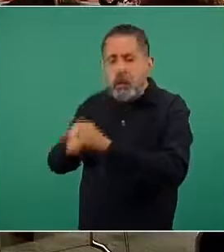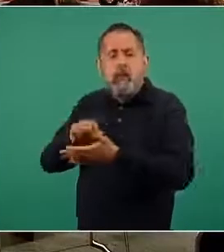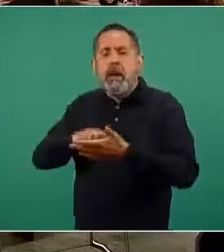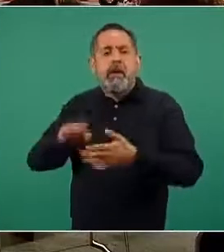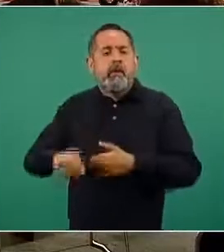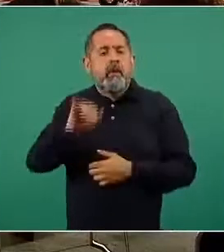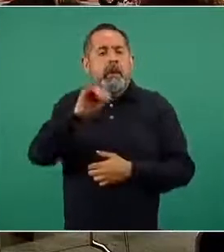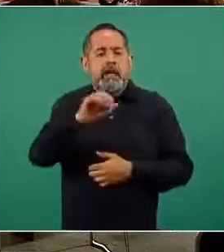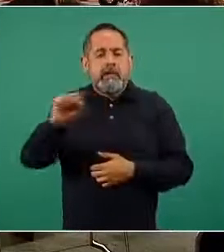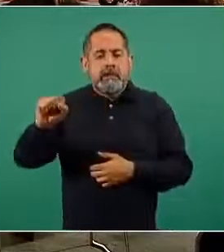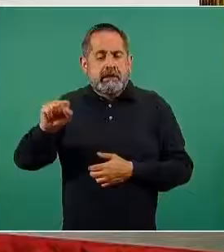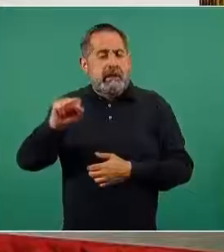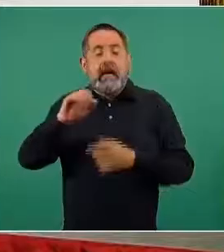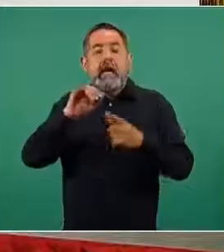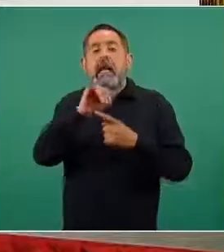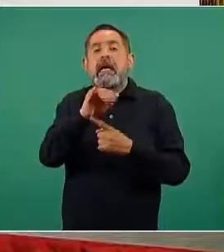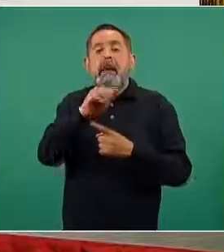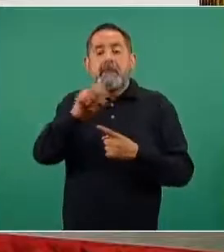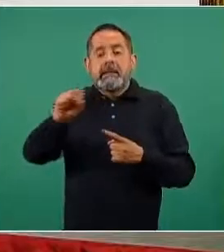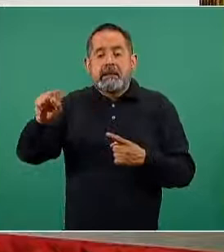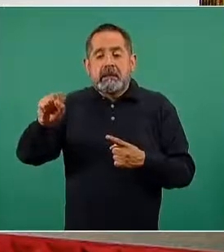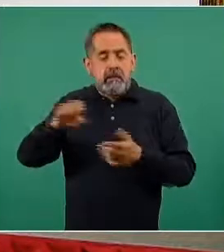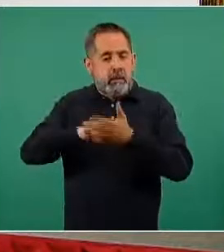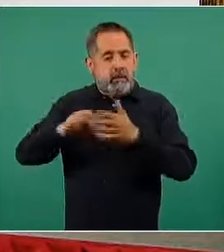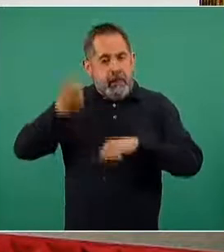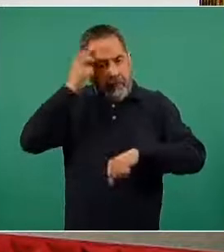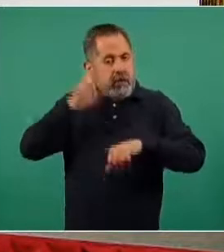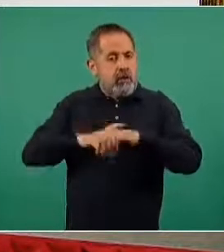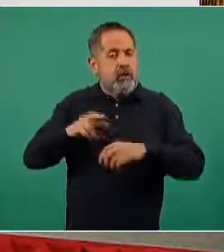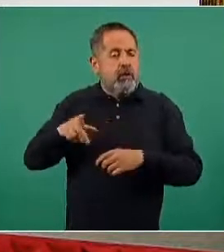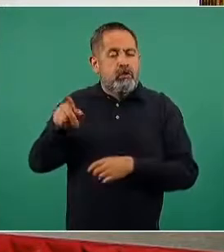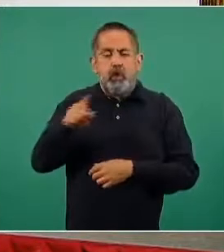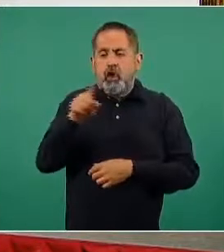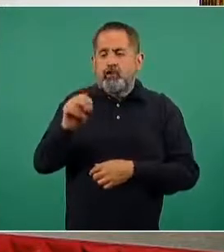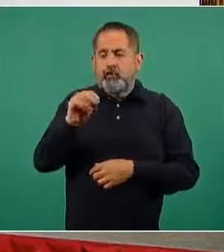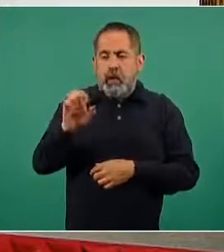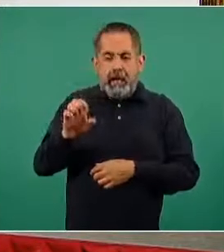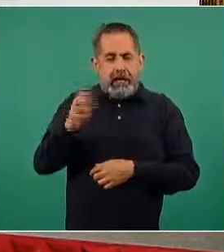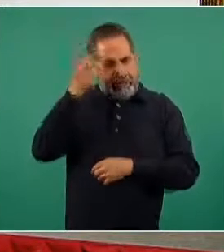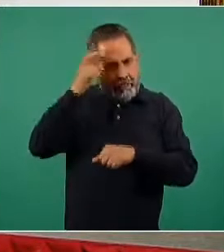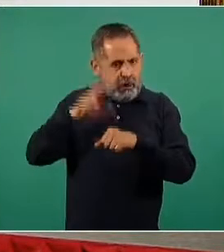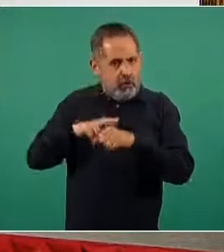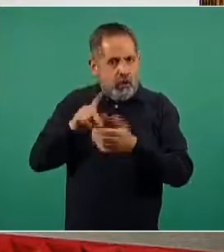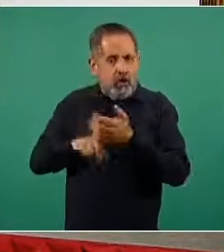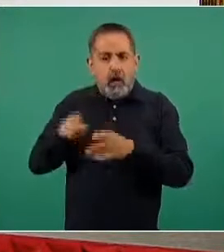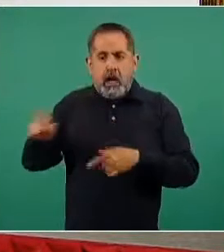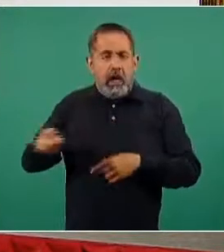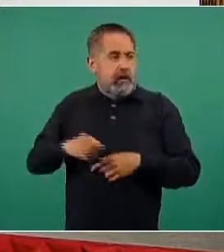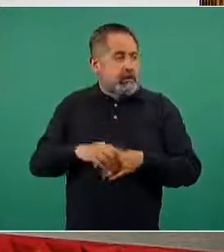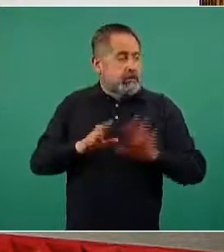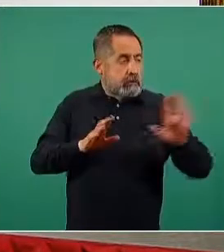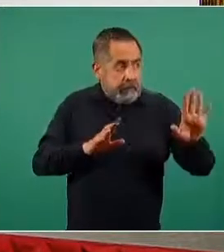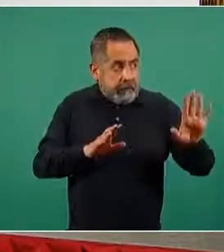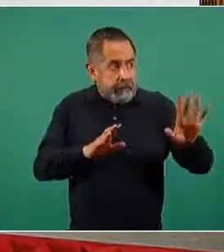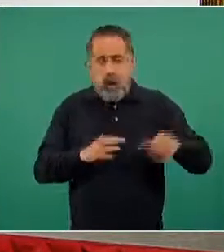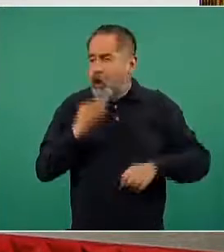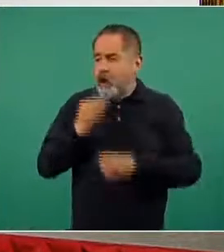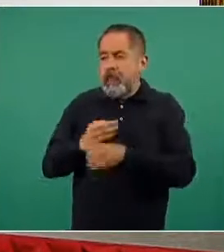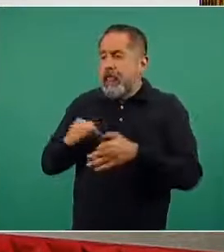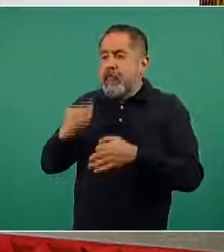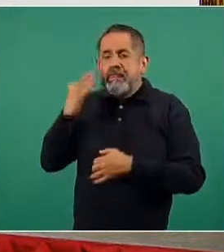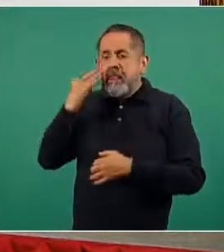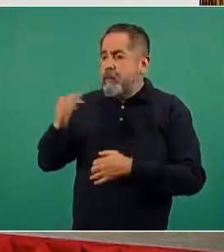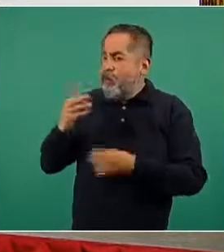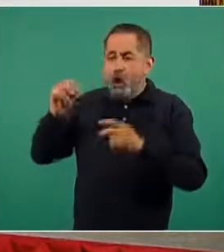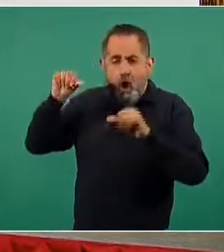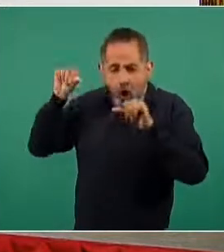IMSS. En el IMSS, por ejemplo, el maestro Zoe Robledo y su equipo han programado jornadas médico-quirúrgicas. Esto es